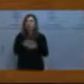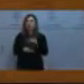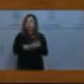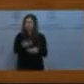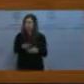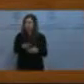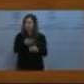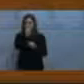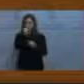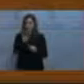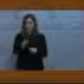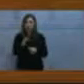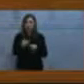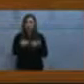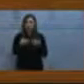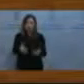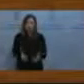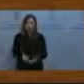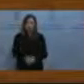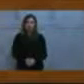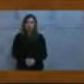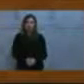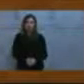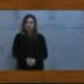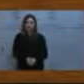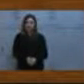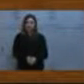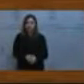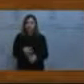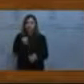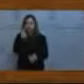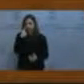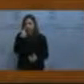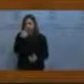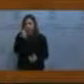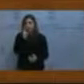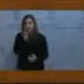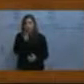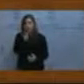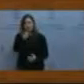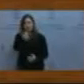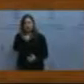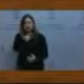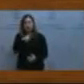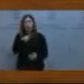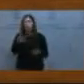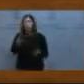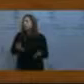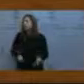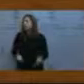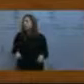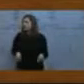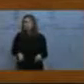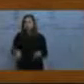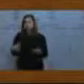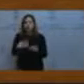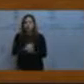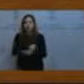Yo fíjese si les he visto a ustedes conformistas que ni siquiera hubo intentos posteriores de seguir hablando.